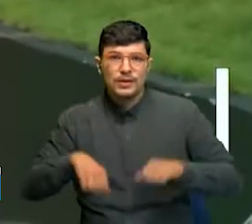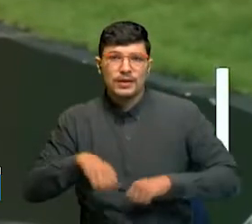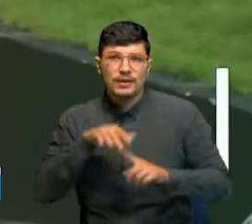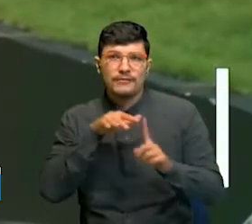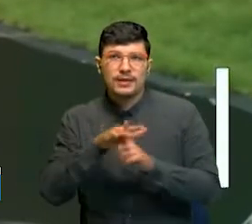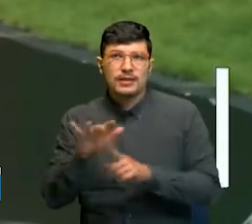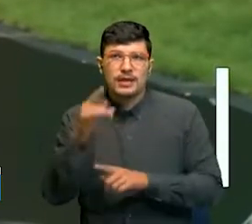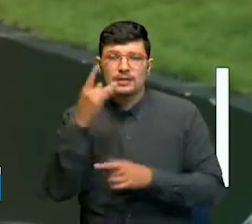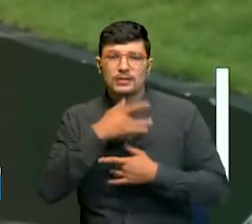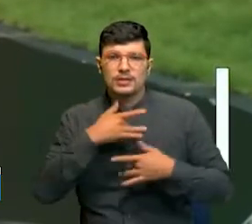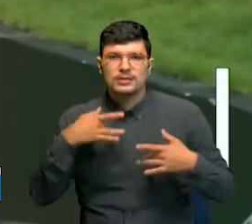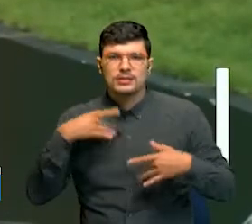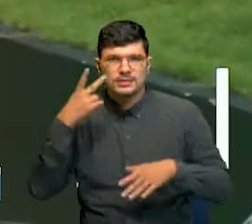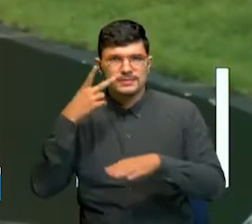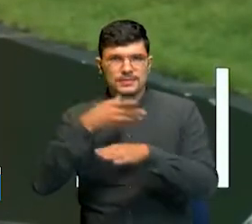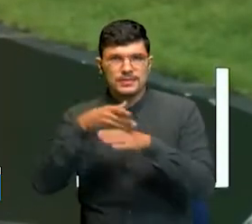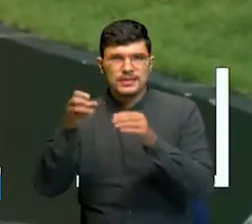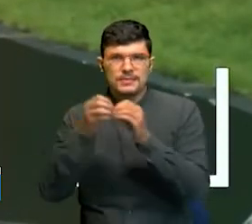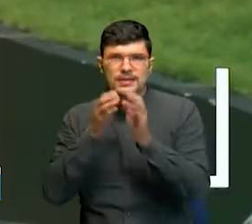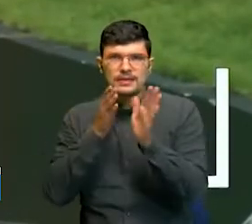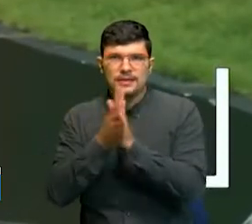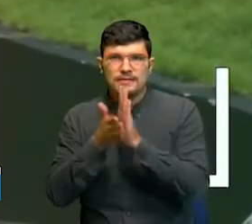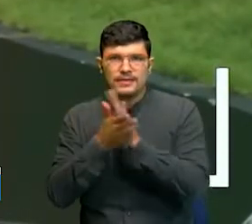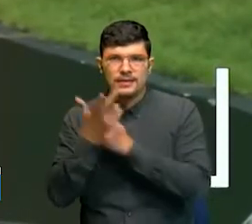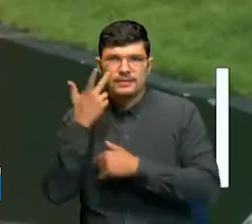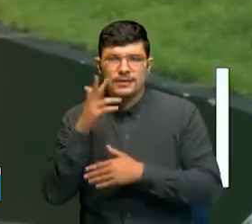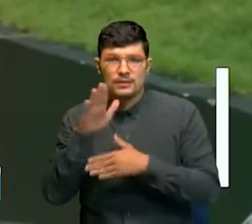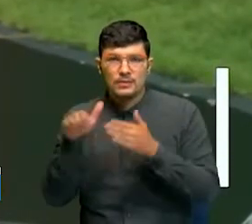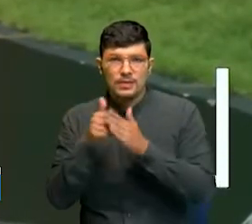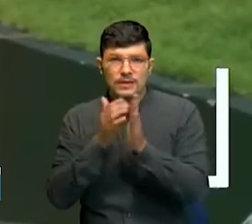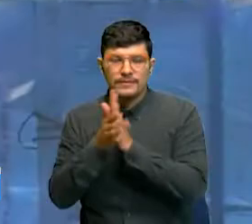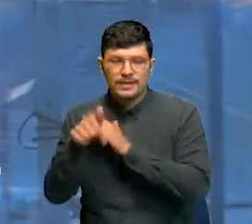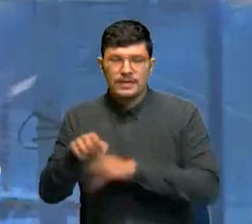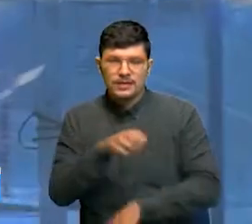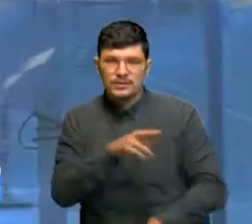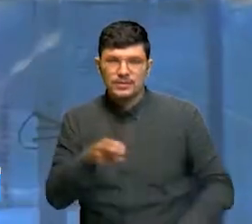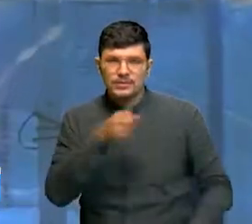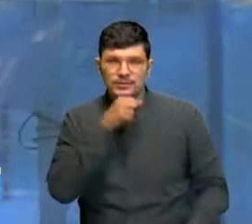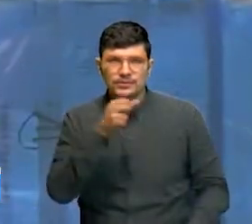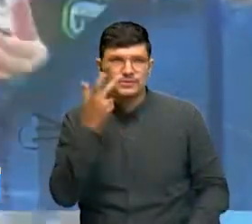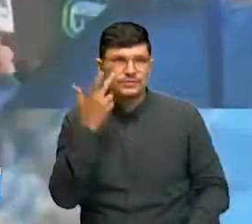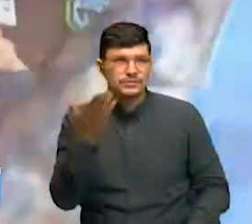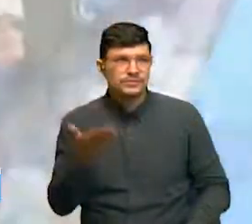es un informe de José Elías Martínez con la realización de Yesid Carvajal para Oriente Noticias.